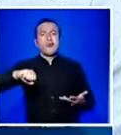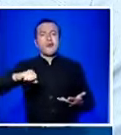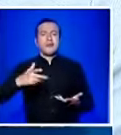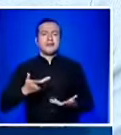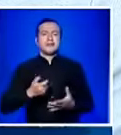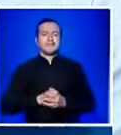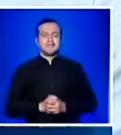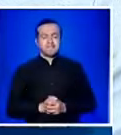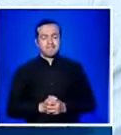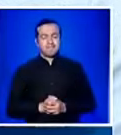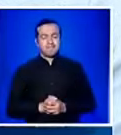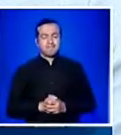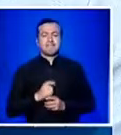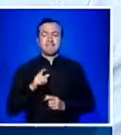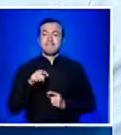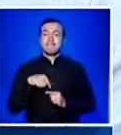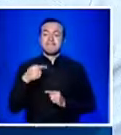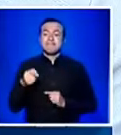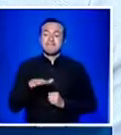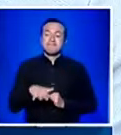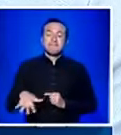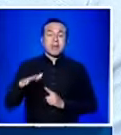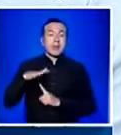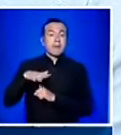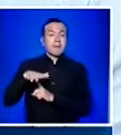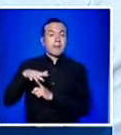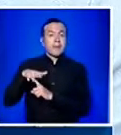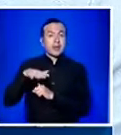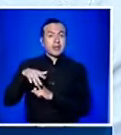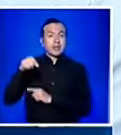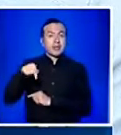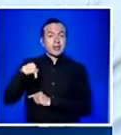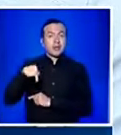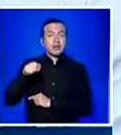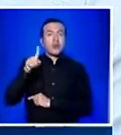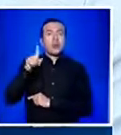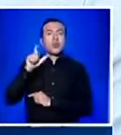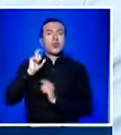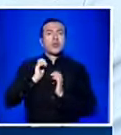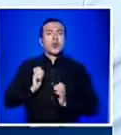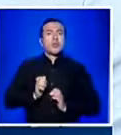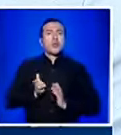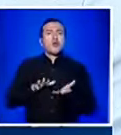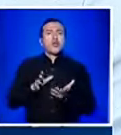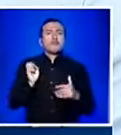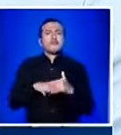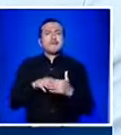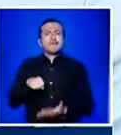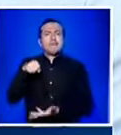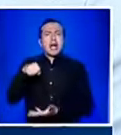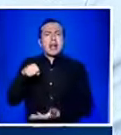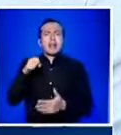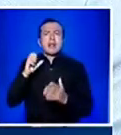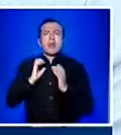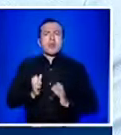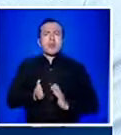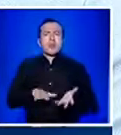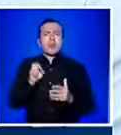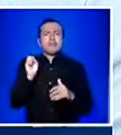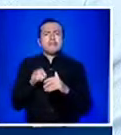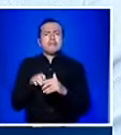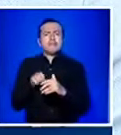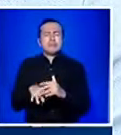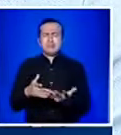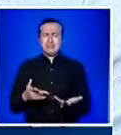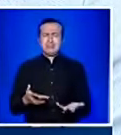gasolina. Aquí en el parquecito de la vuelta encontraron un cadáver en una maleta de una chica. O